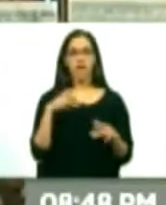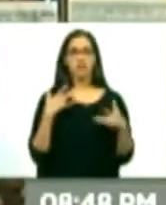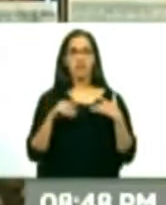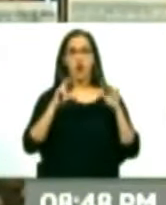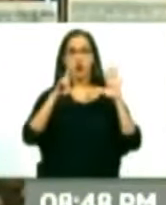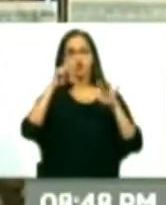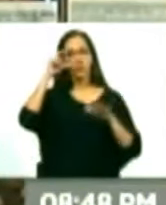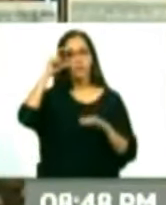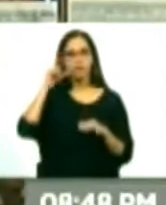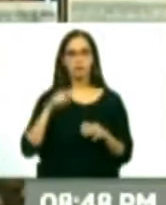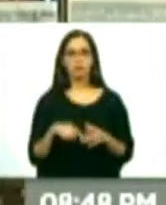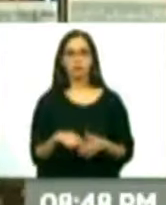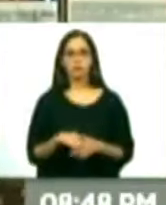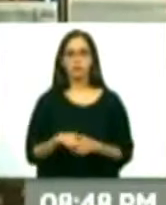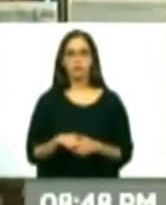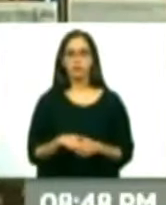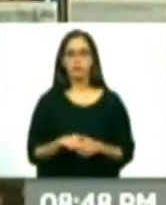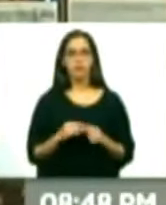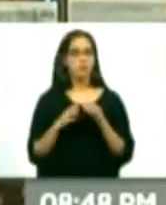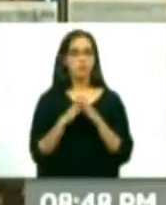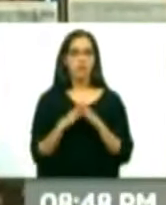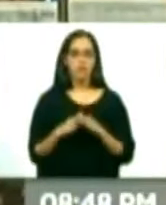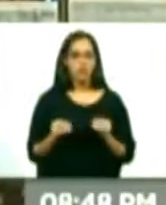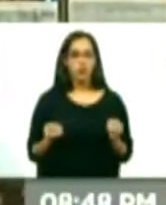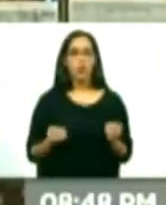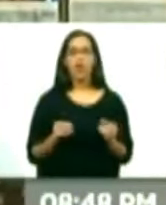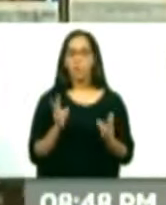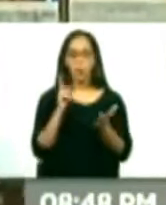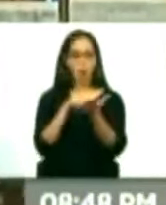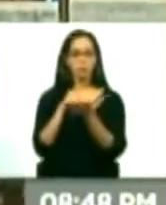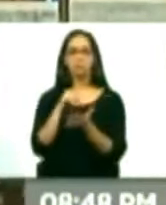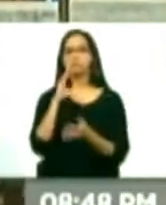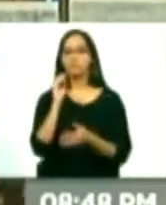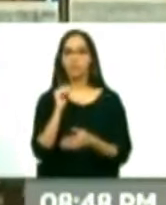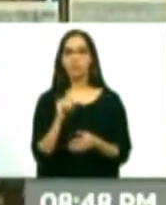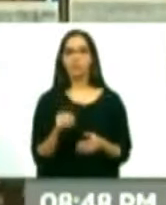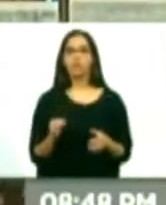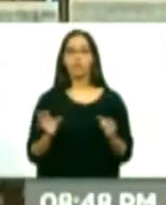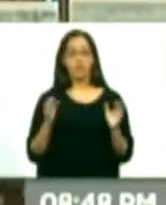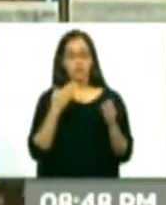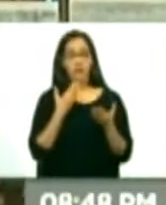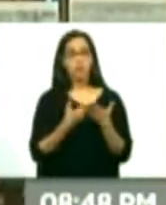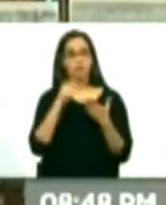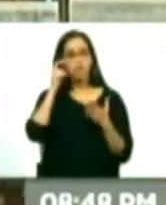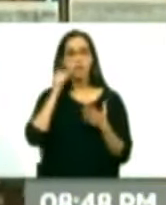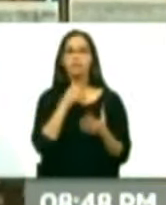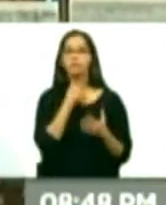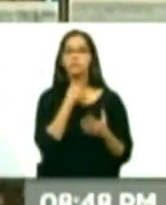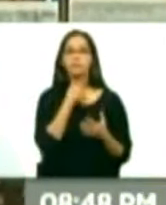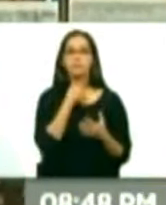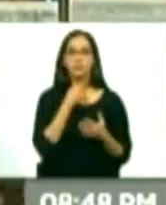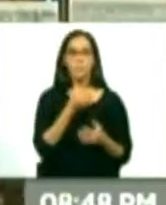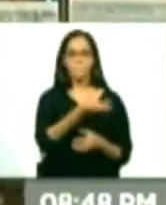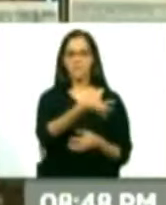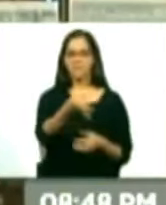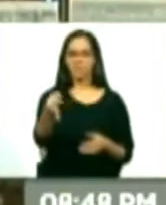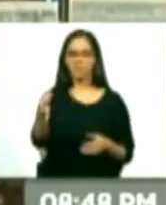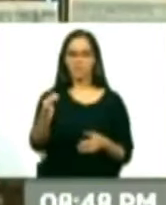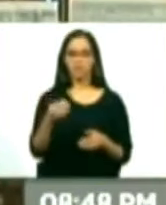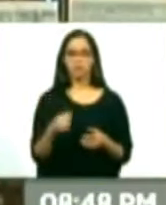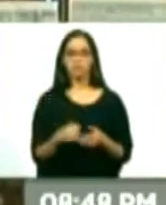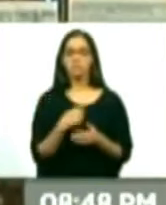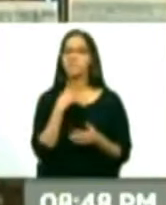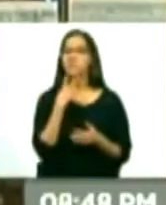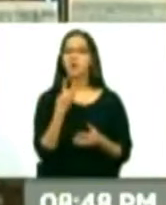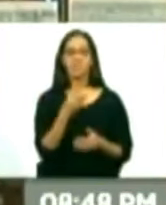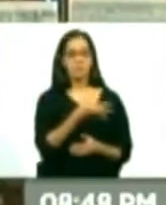días. Y en todos hemos intervenido. Y afortunadamente, gracias a Dios, mi garganta está calidad.